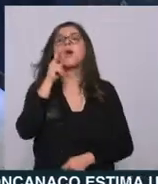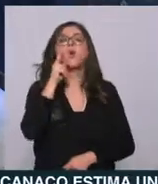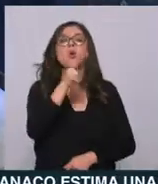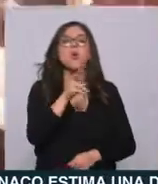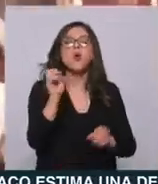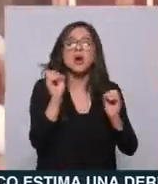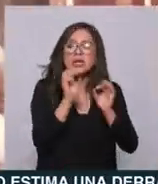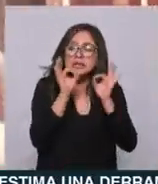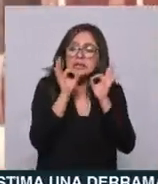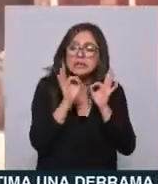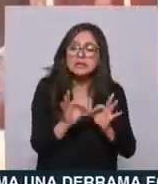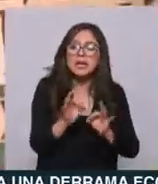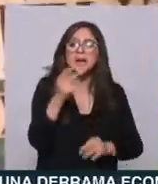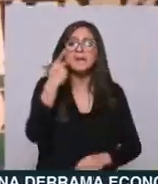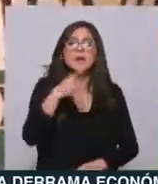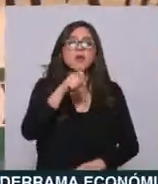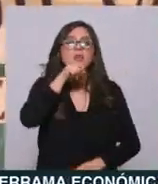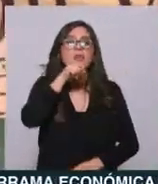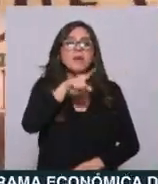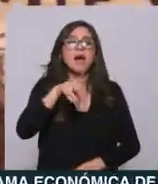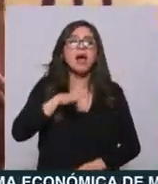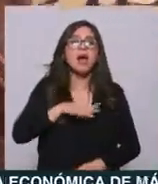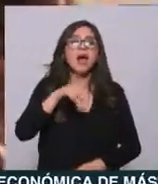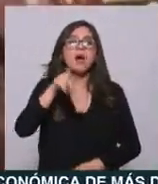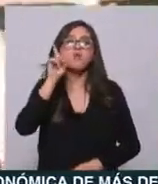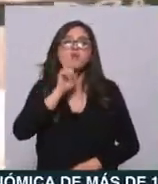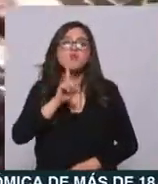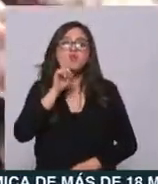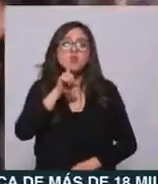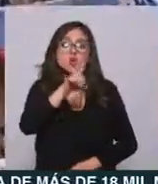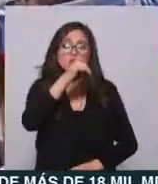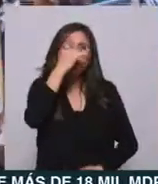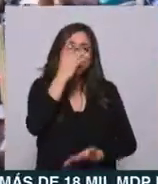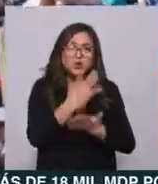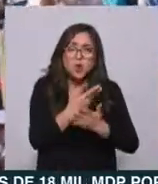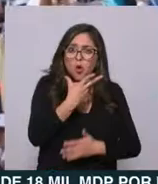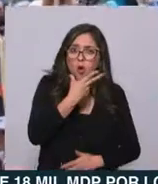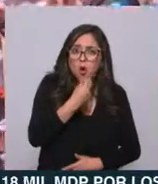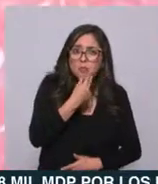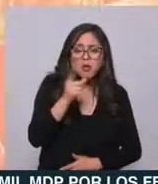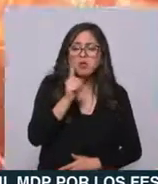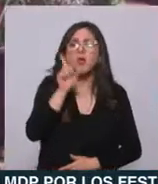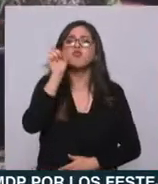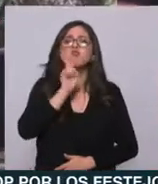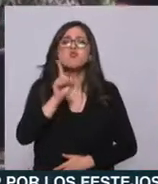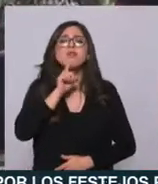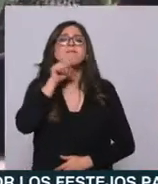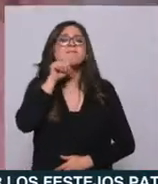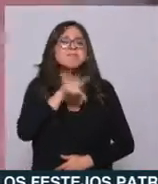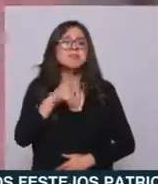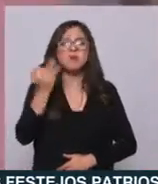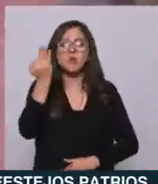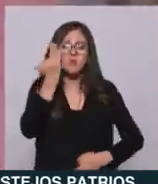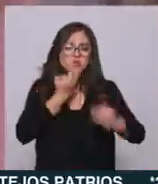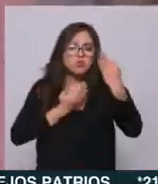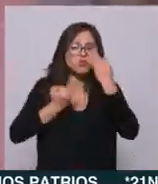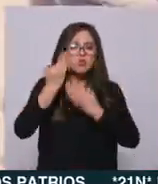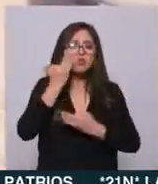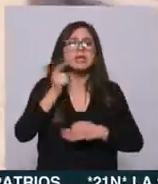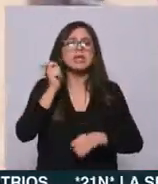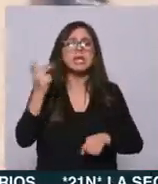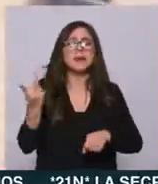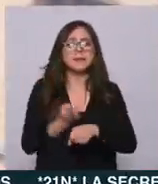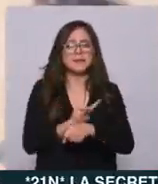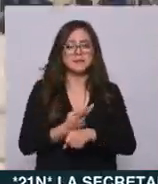pantalla, que también hay mujeres, o sea, no es exclusivo para los hombres, las mujeres también se caracterizan y participan de todo lo que hacen ahí. De hecho,